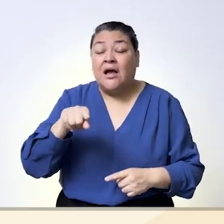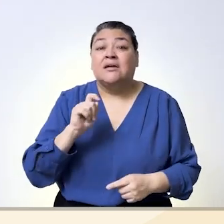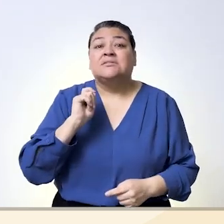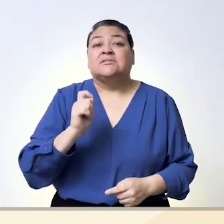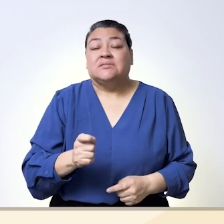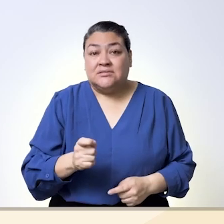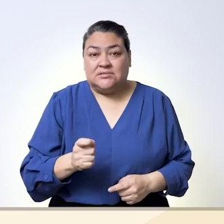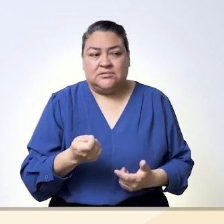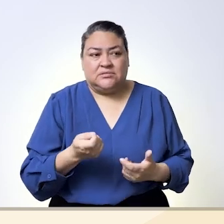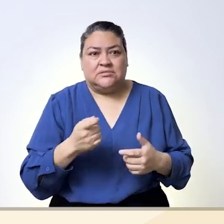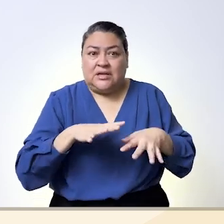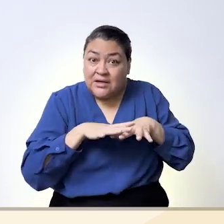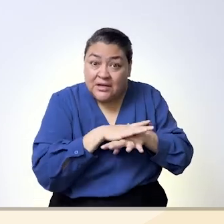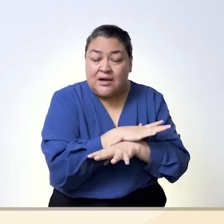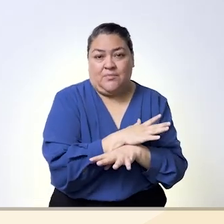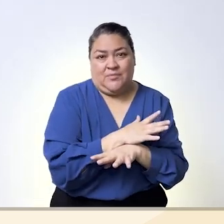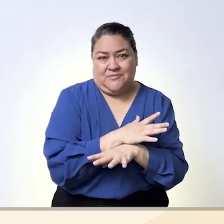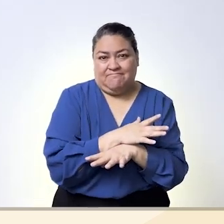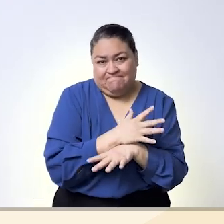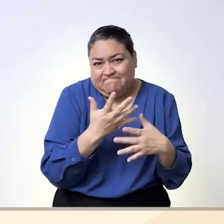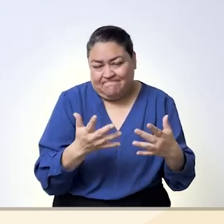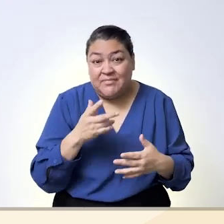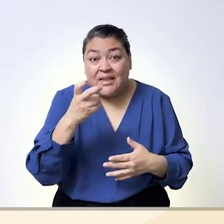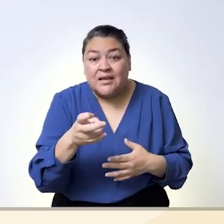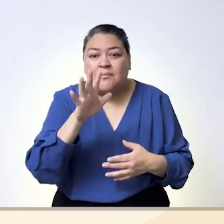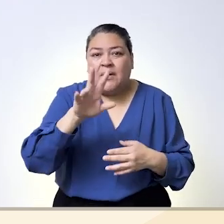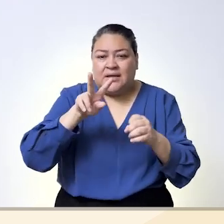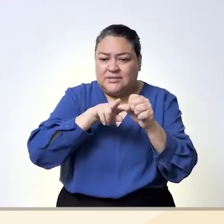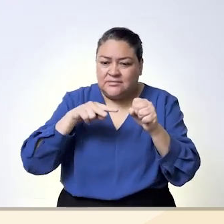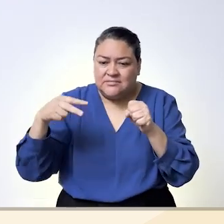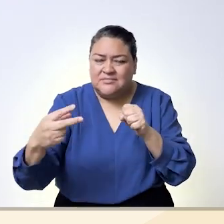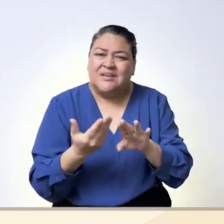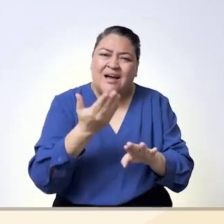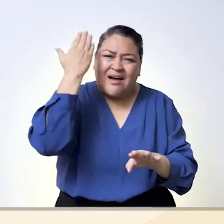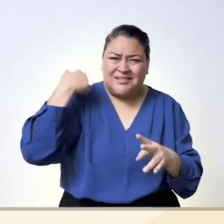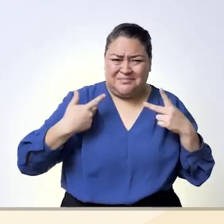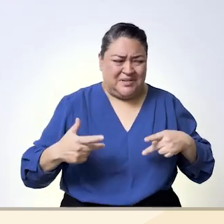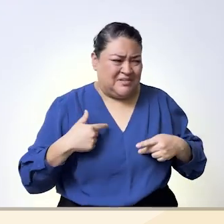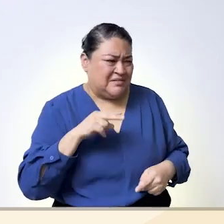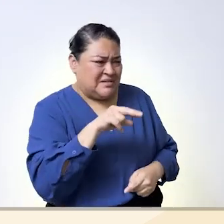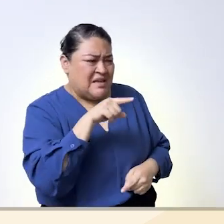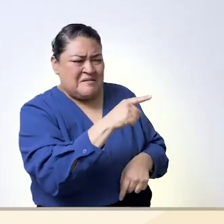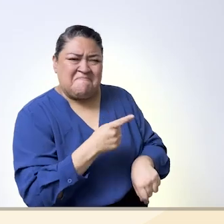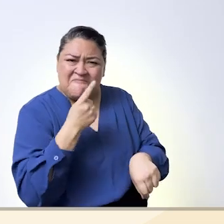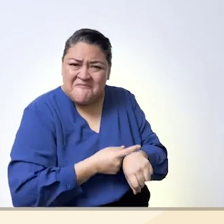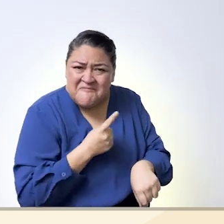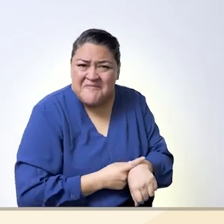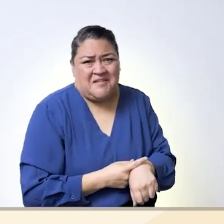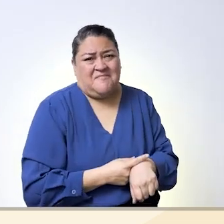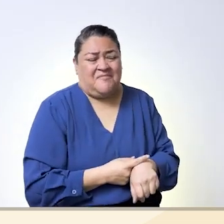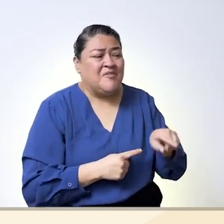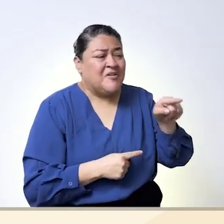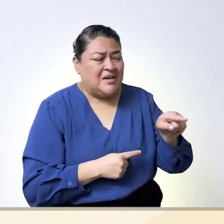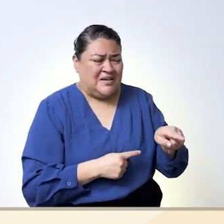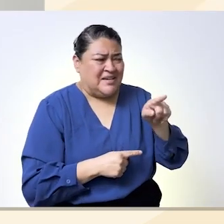en su campo, pero también habría que cuestionar, que es esta mirada como patologizante,